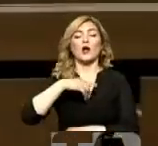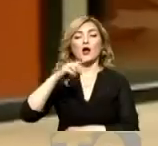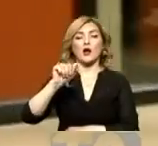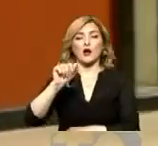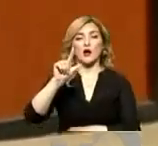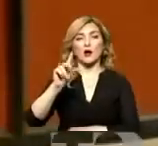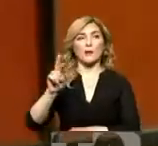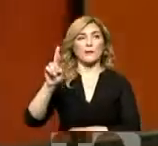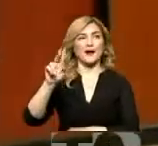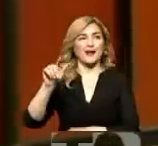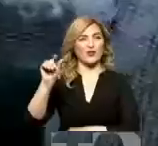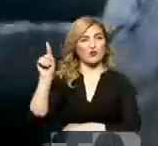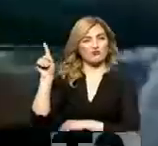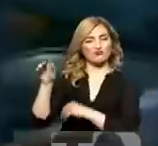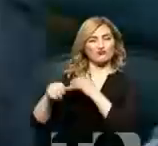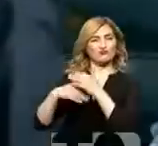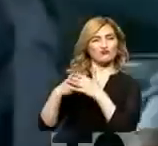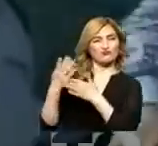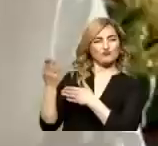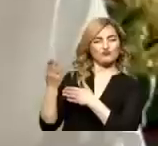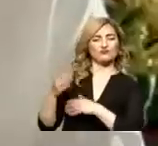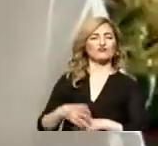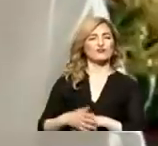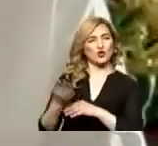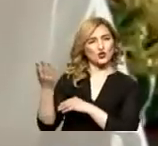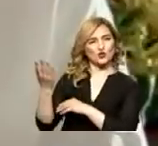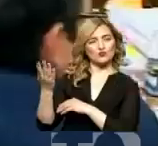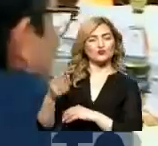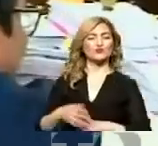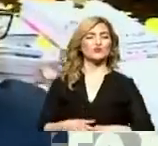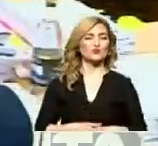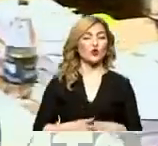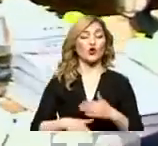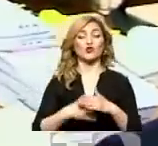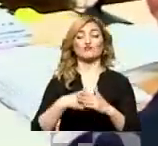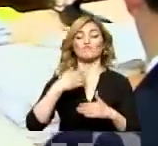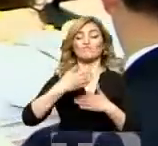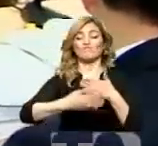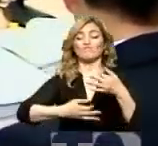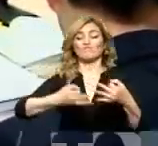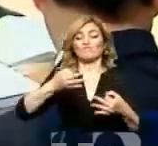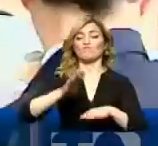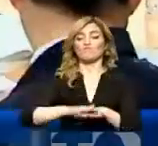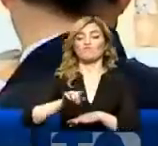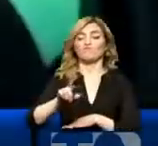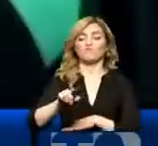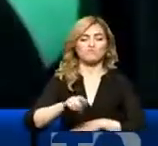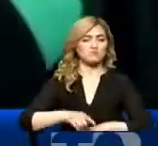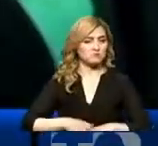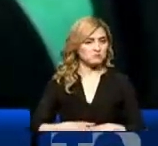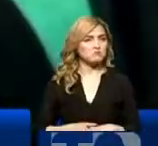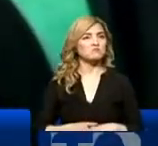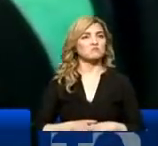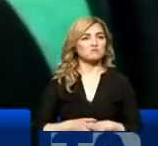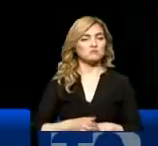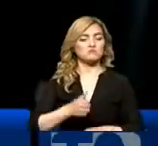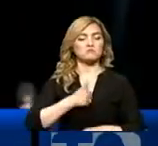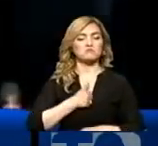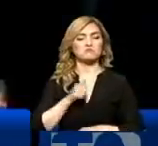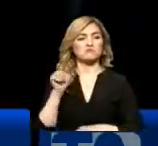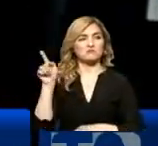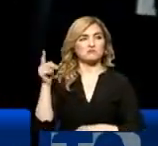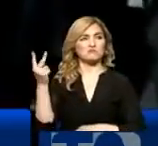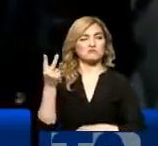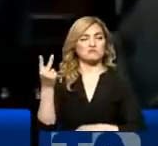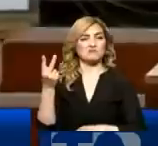Ángeles Duarte, Alexis Mera, la asambleísta Viviana Bonilla y Cristian Viteri, serán juzgados como autores, al igual que Laura Terán y Pamela